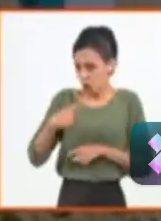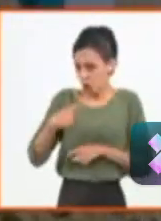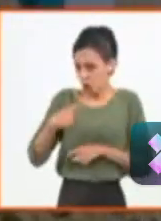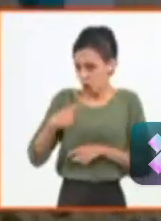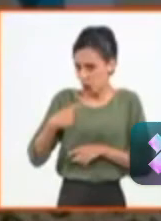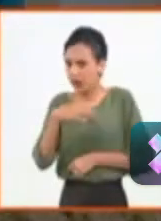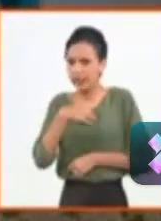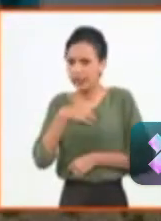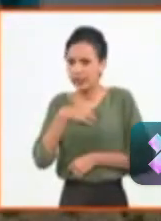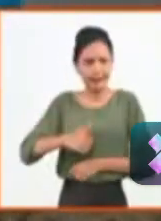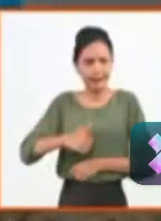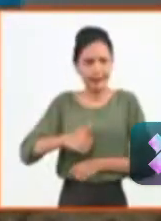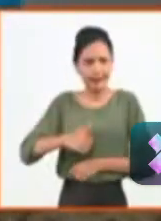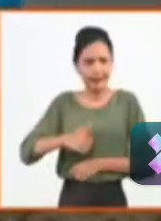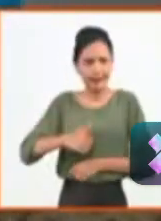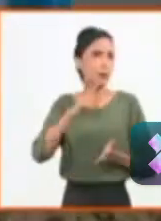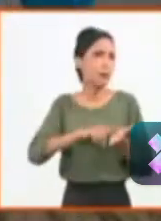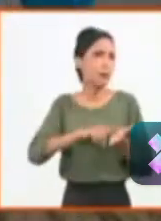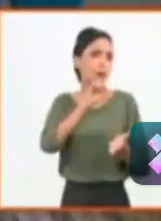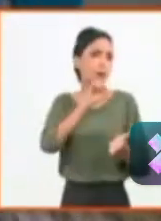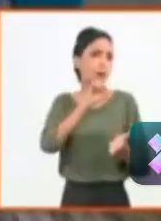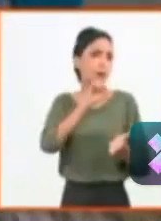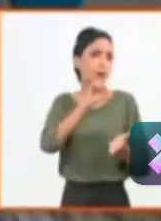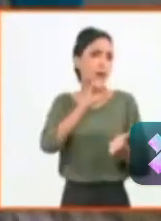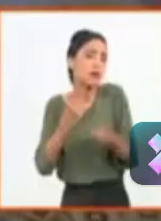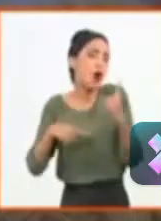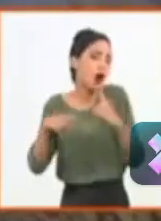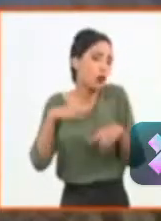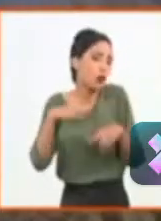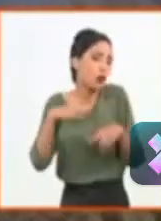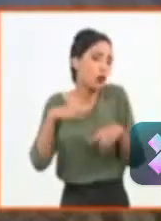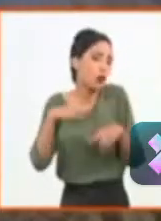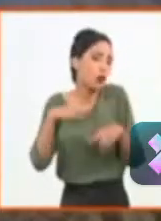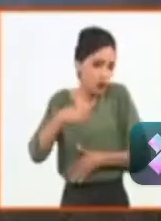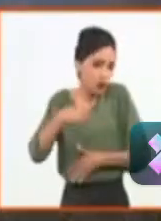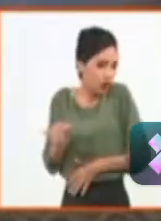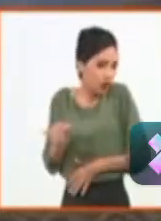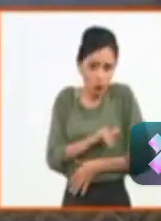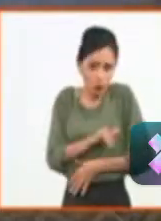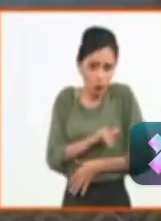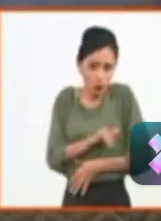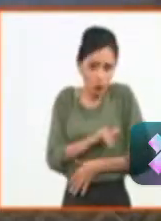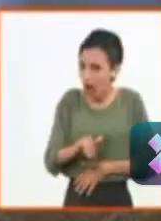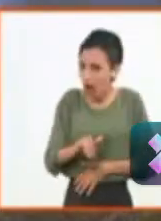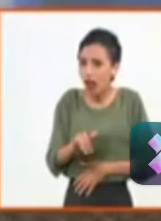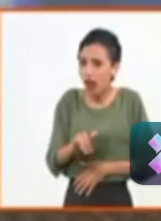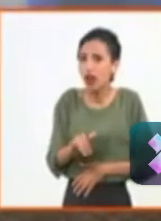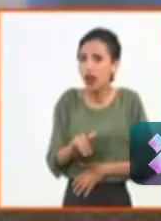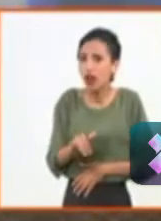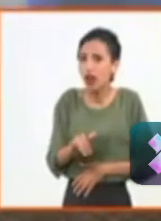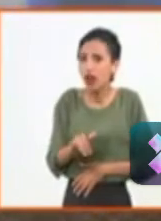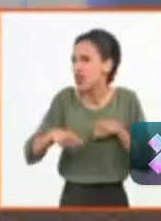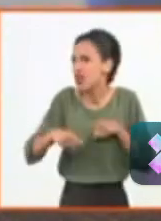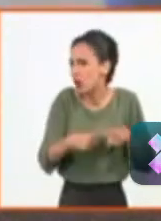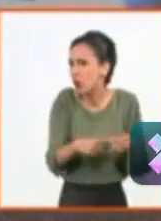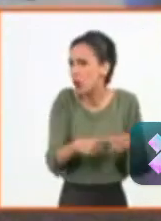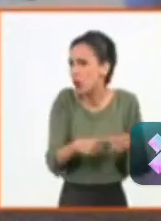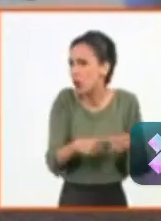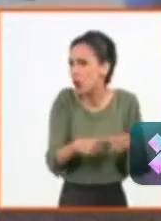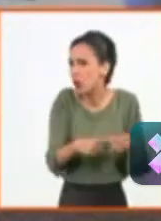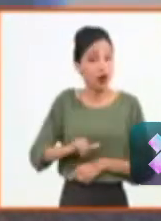padres enfermos, que tienen situaciones personales, que igual tienen carencias, igual. Que